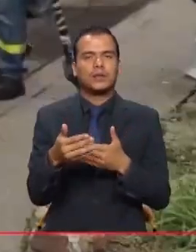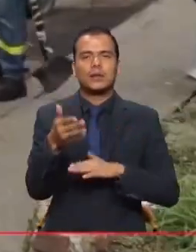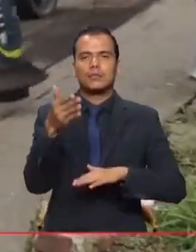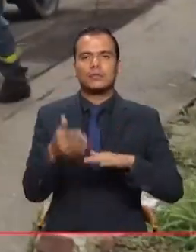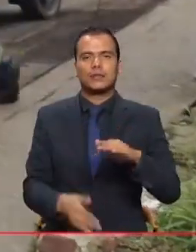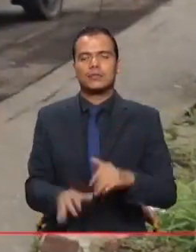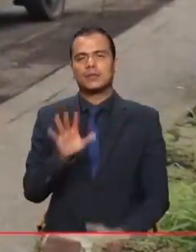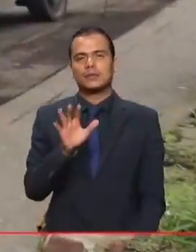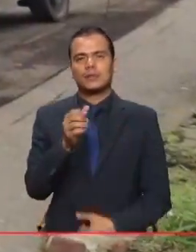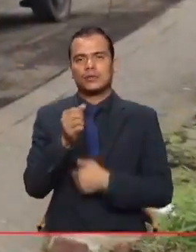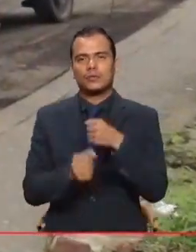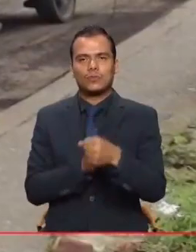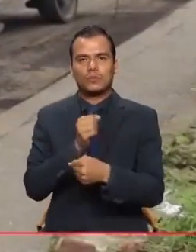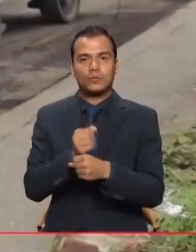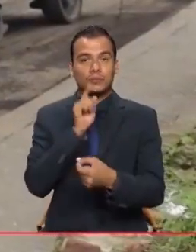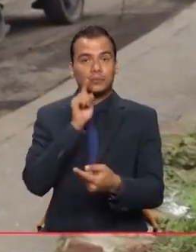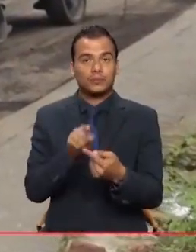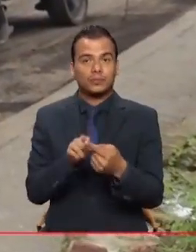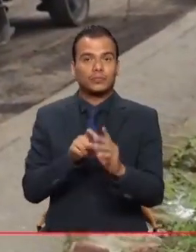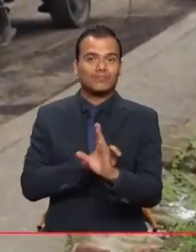de